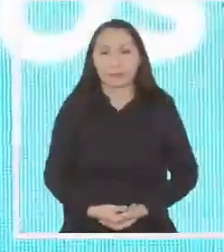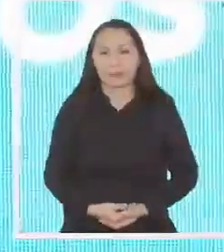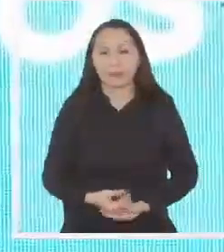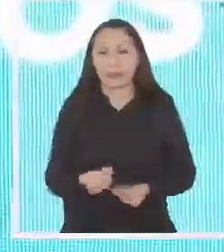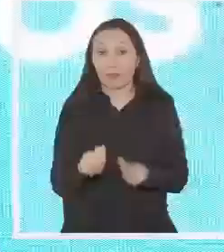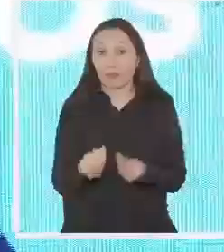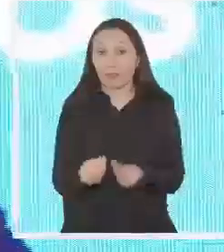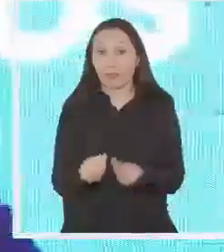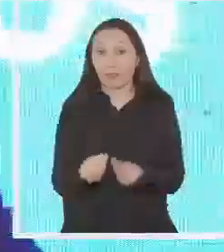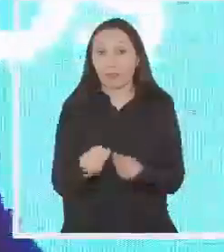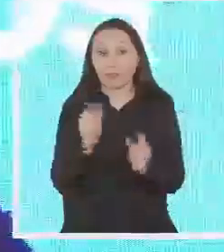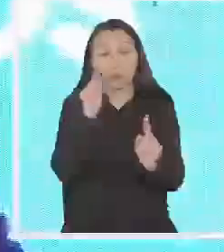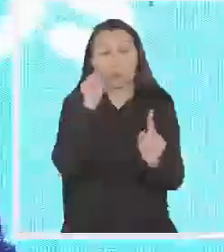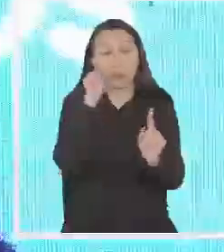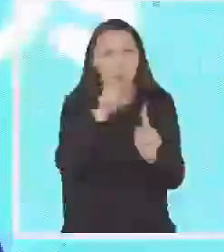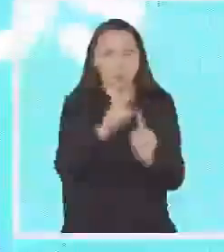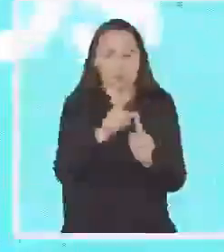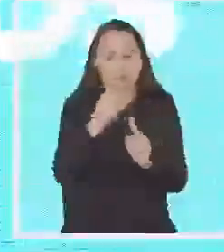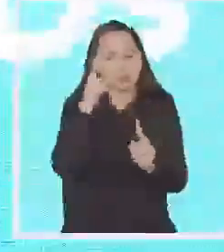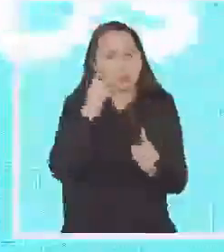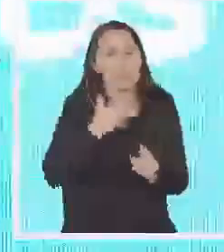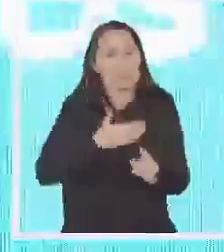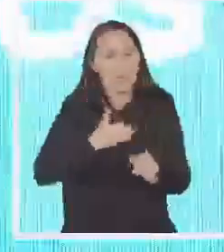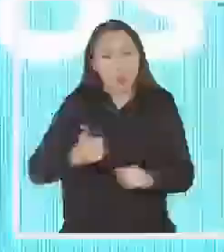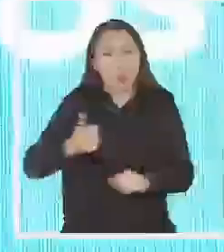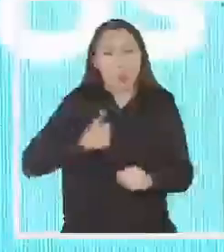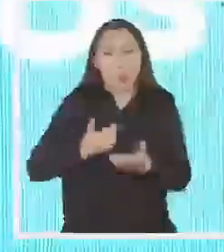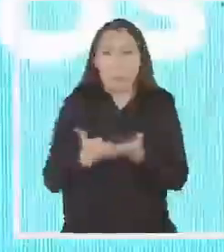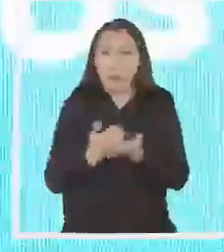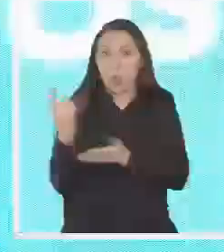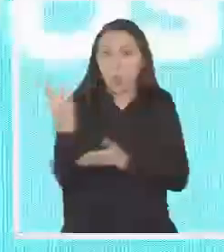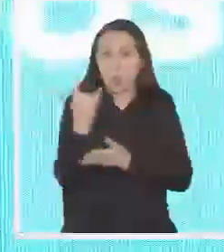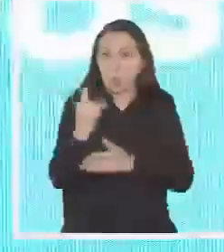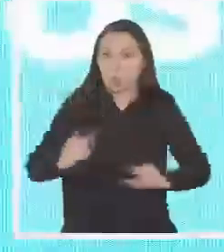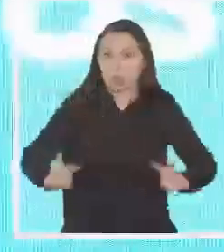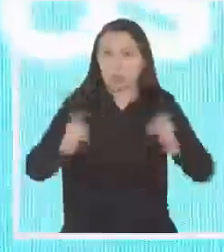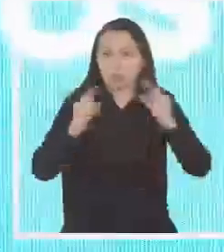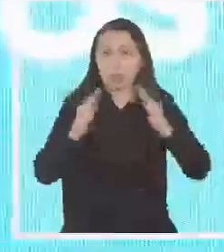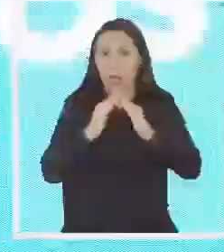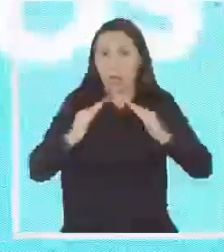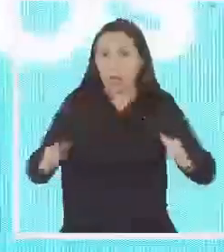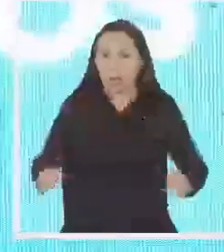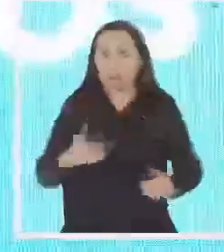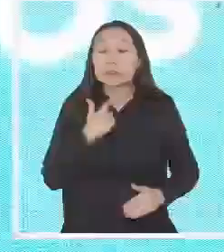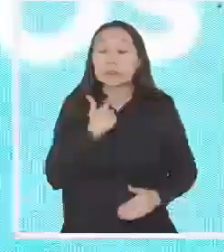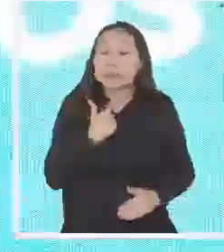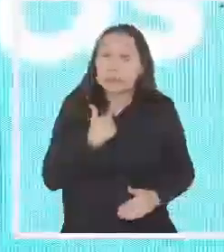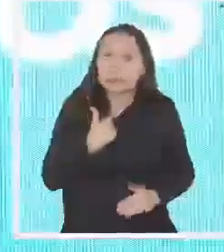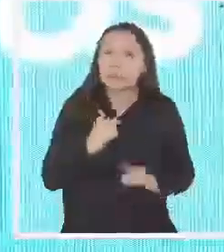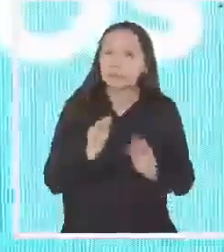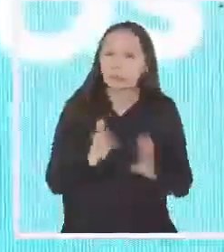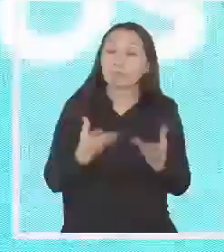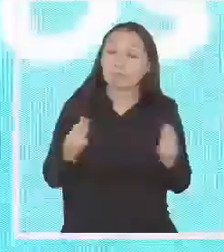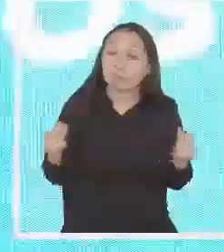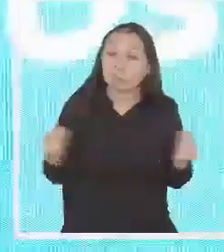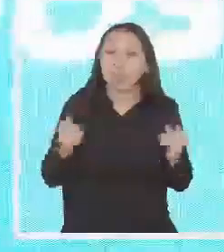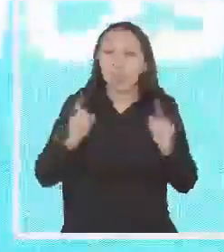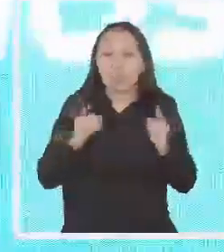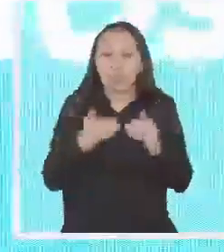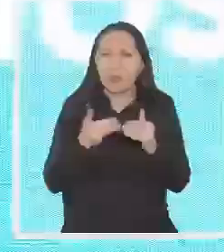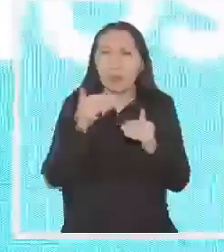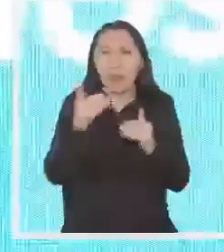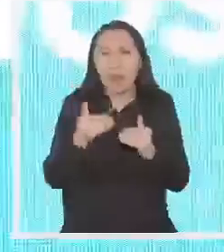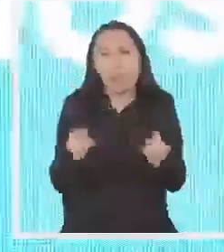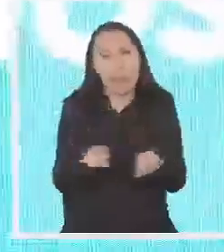si bien la meta autoimpuesta de este plan de emergencia habitacional es ambiciosa, sabemos que tenemos que ir más allá. Por eso